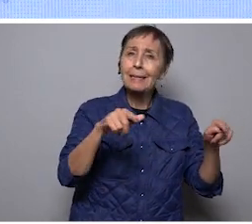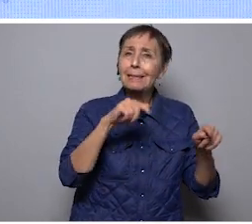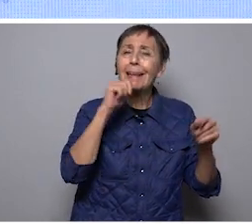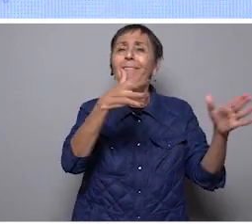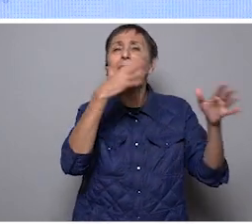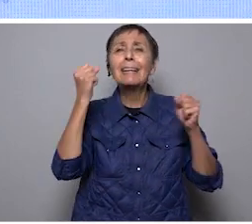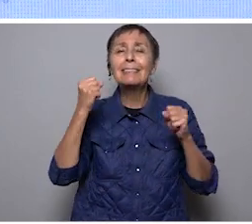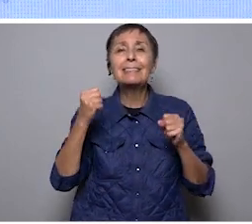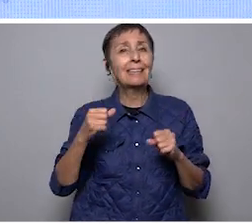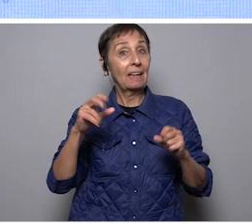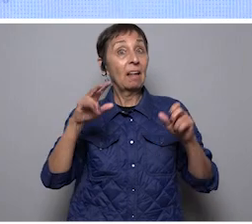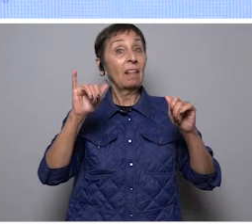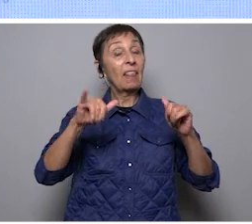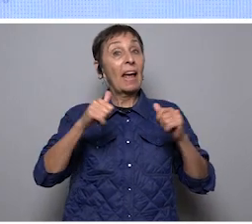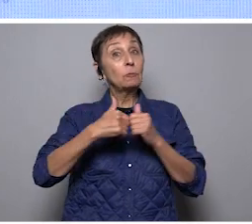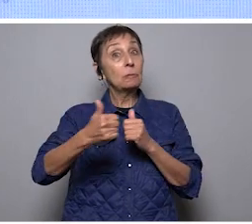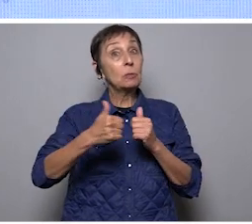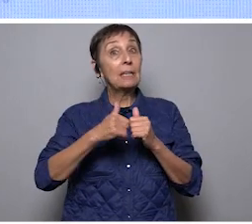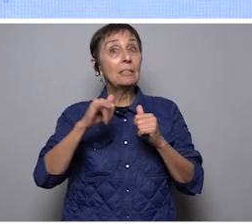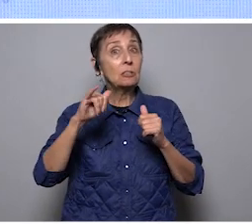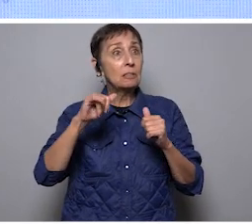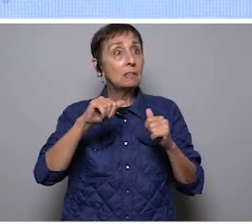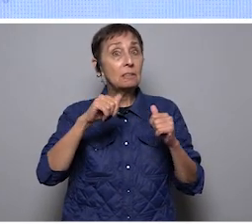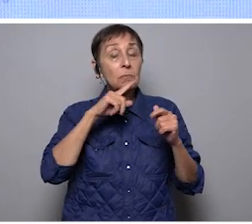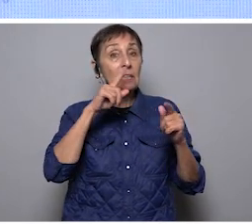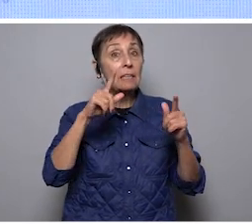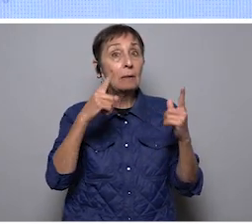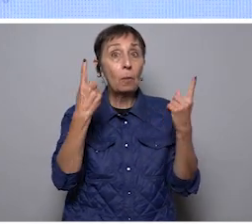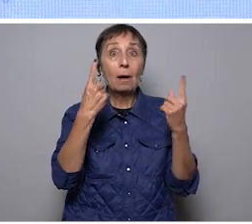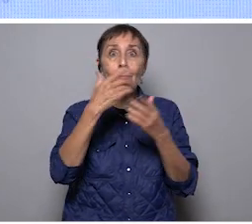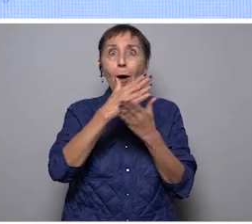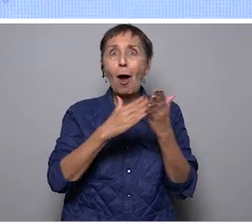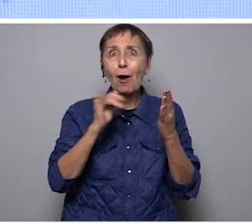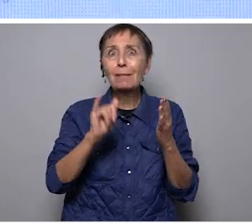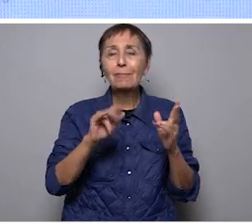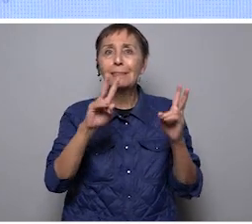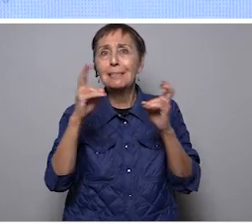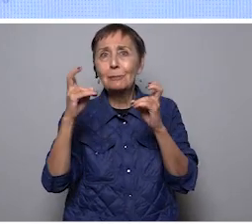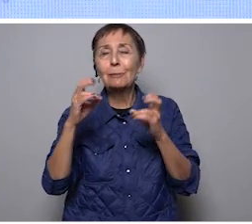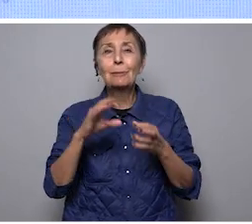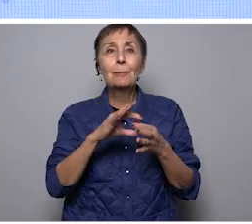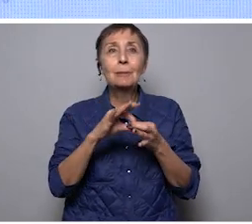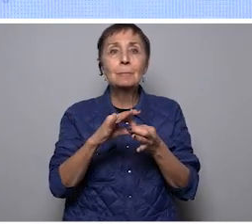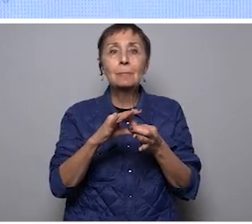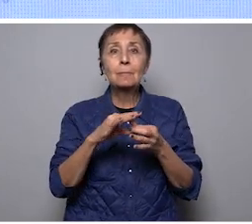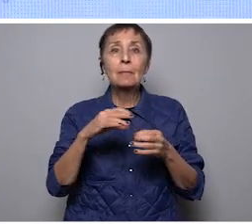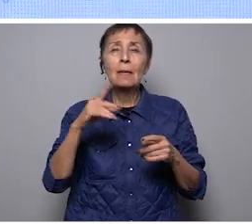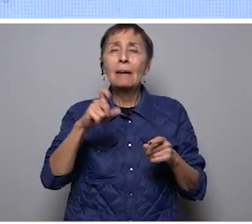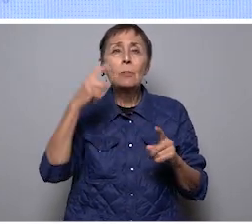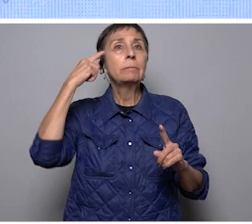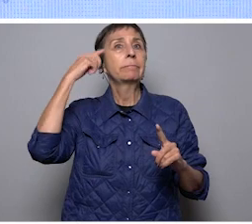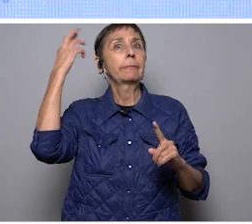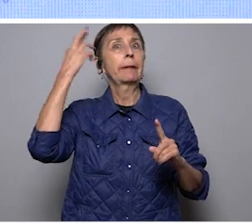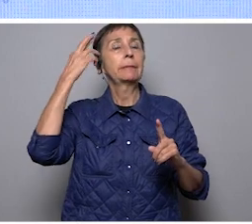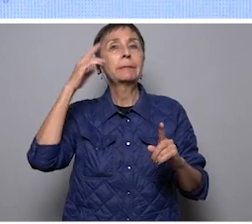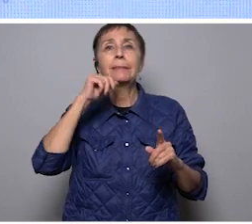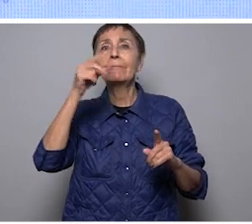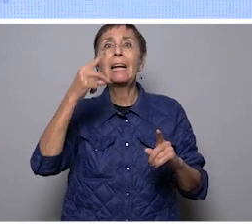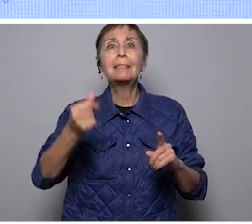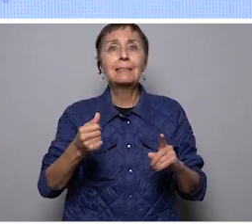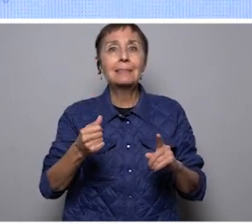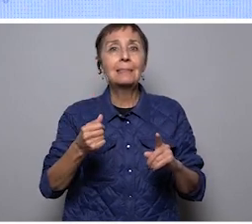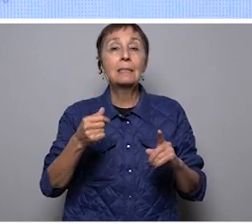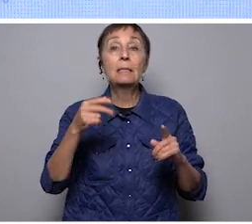tecnología las soluciones digitales que ya existen necesitan acercarse también actores en la zonas Rurales